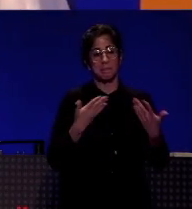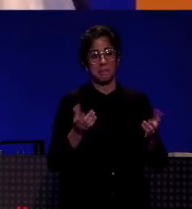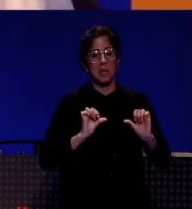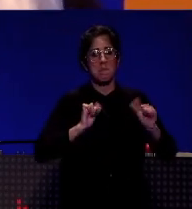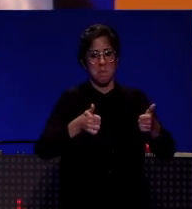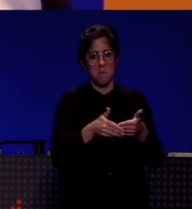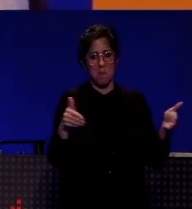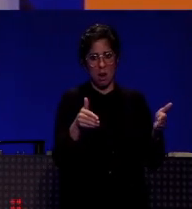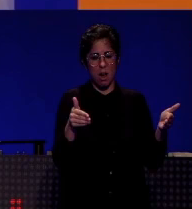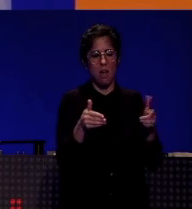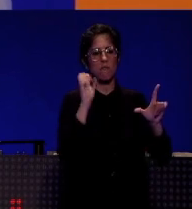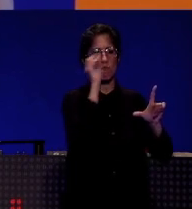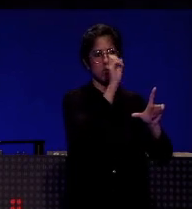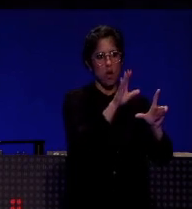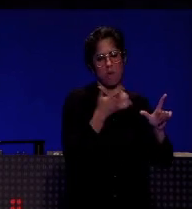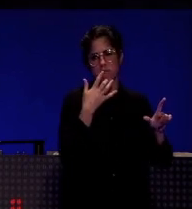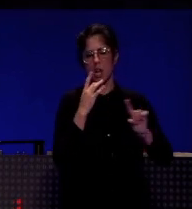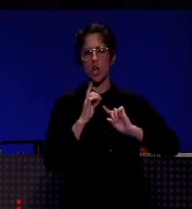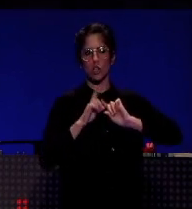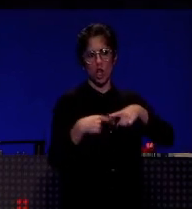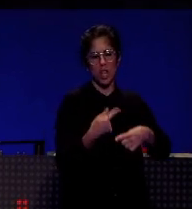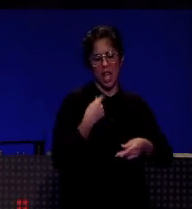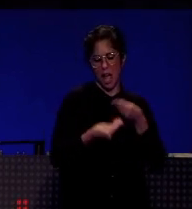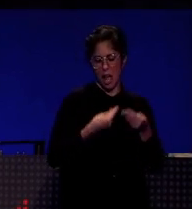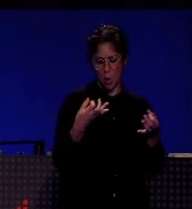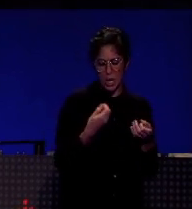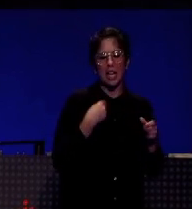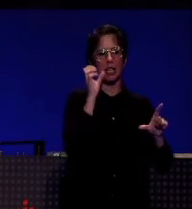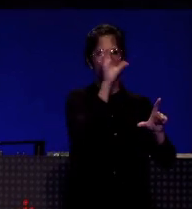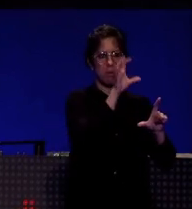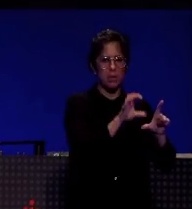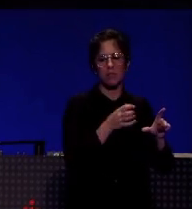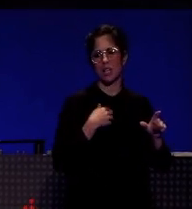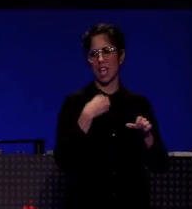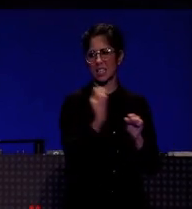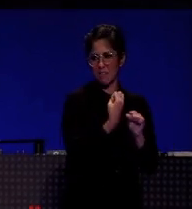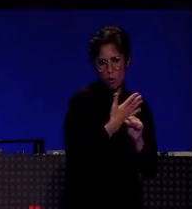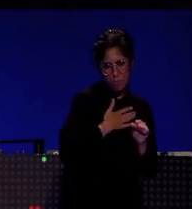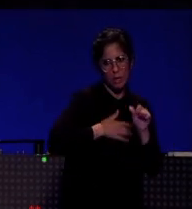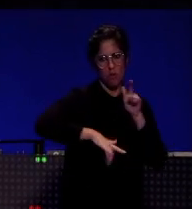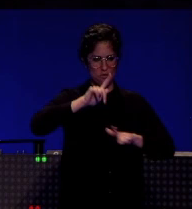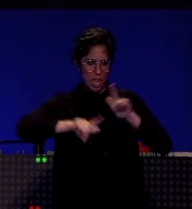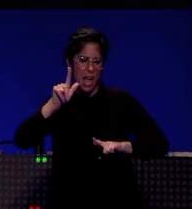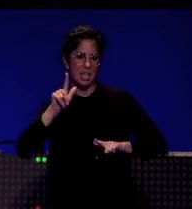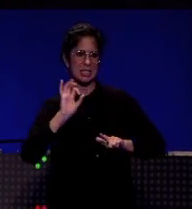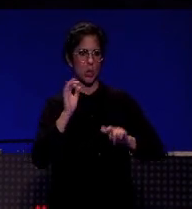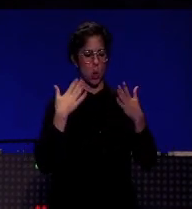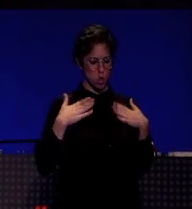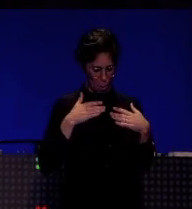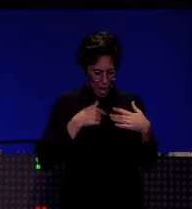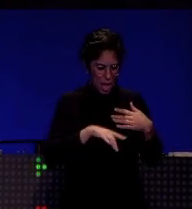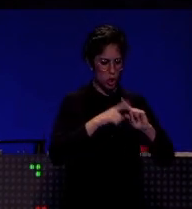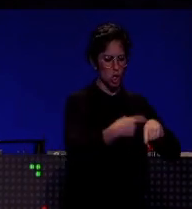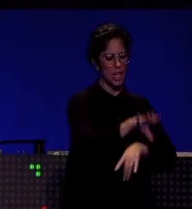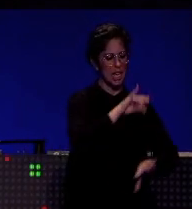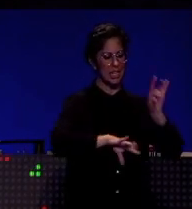rutinas diarias mis viajes mis trabajos los looks que